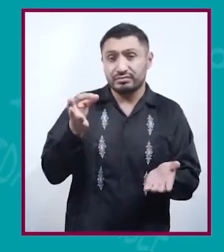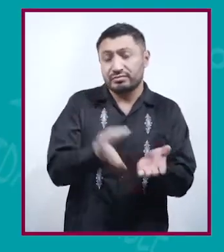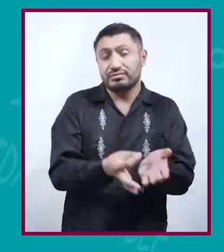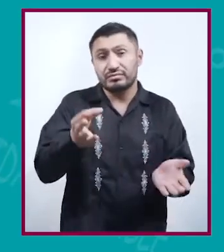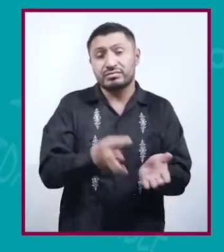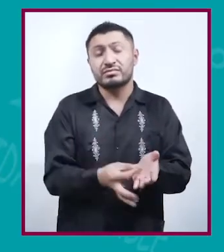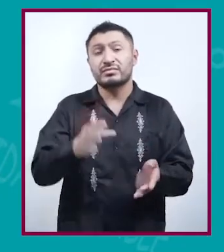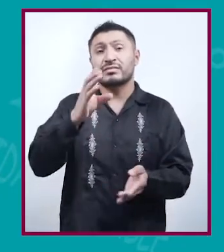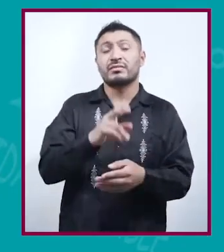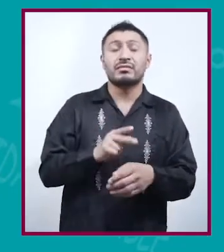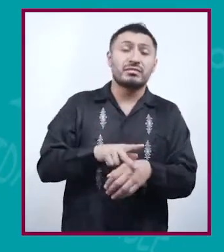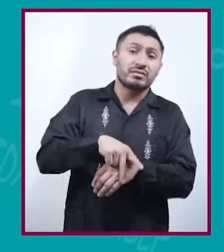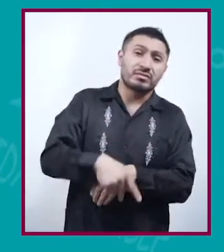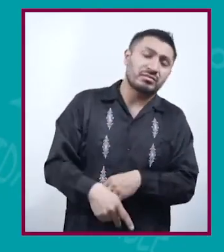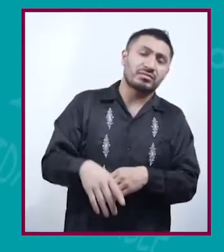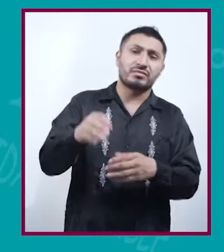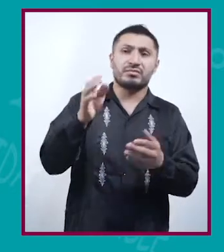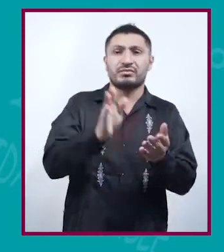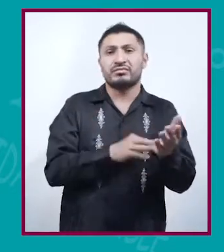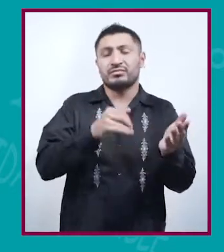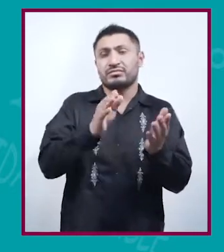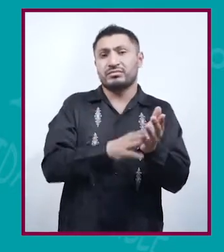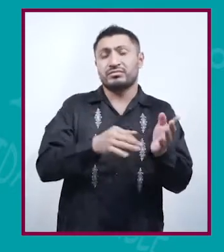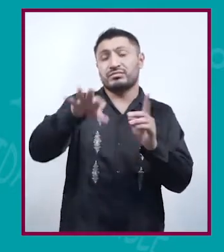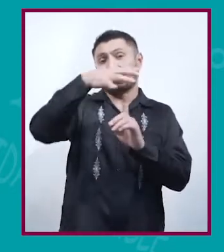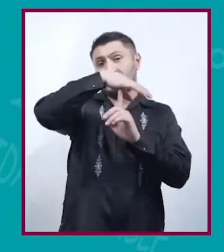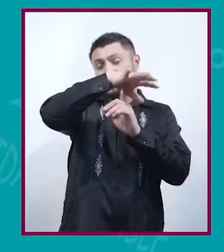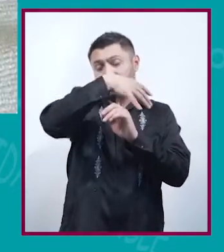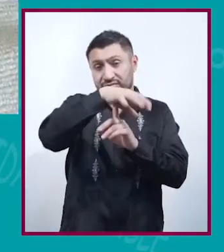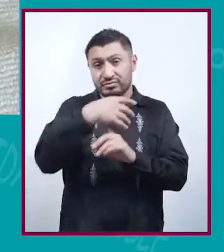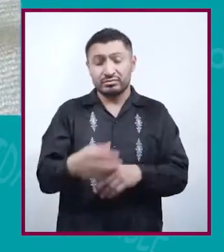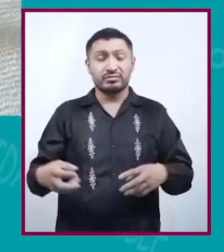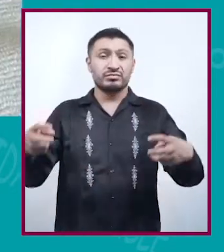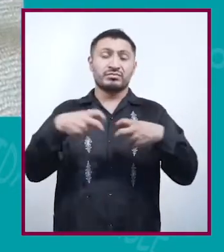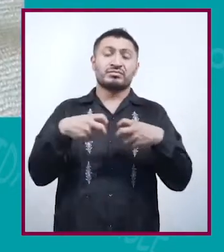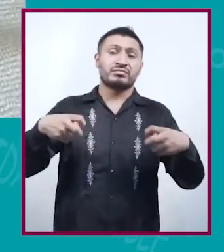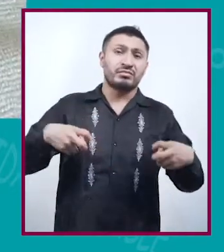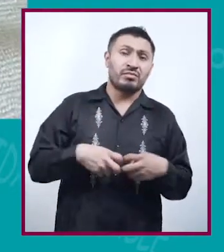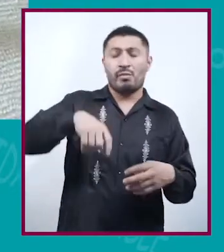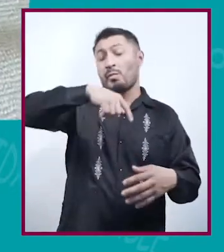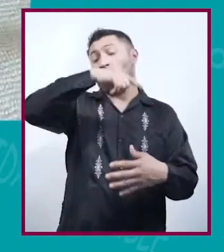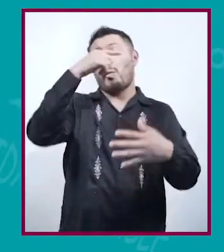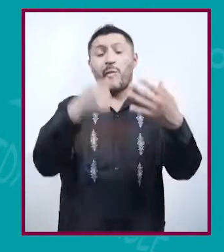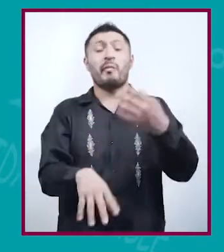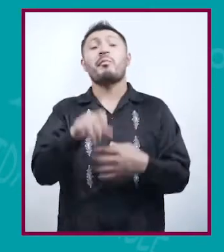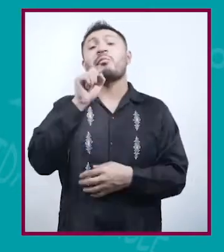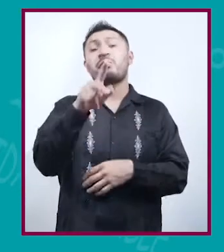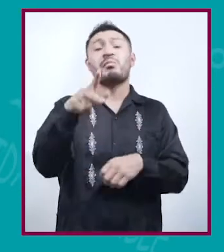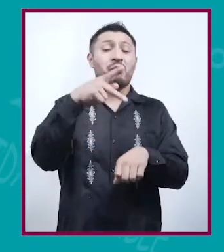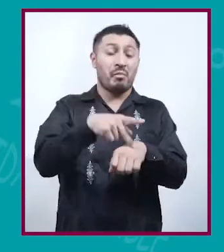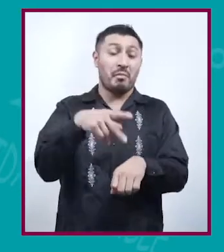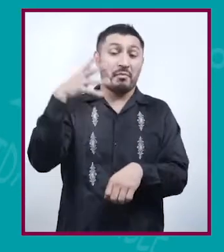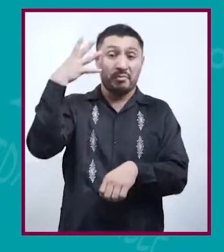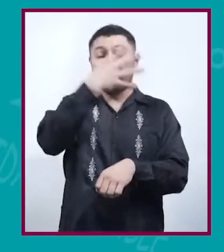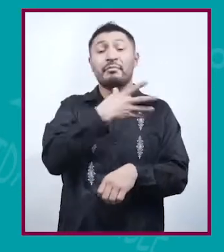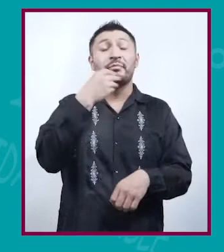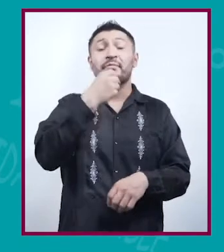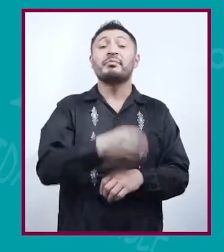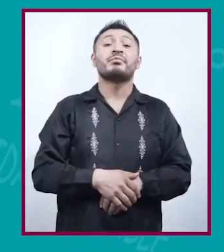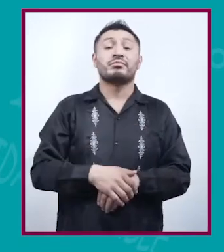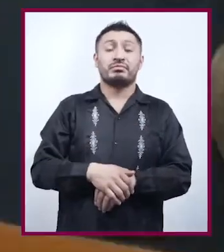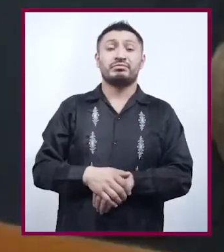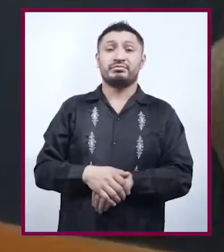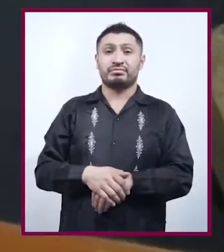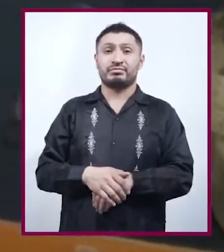Metales, cuero, hojas de palma, madera, seda, bordados, goma y muchos otros, incluyendo las piedras